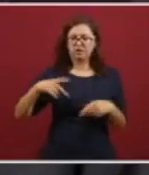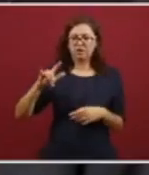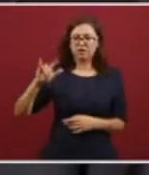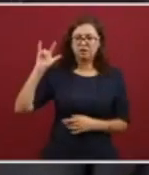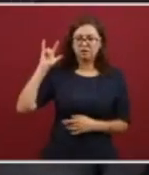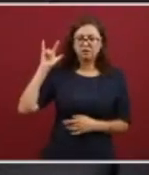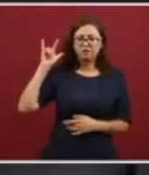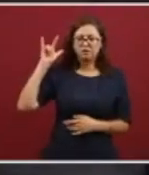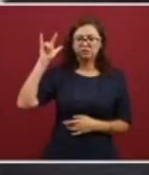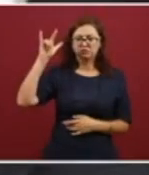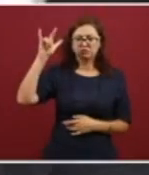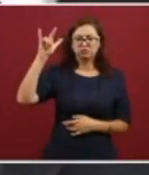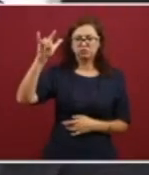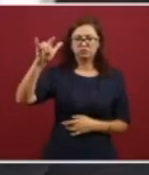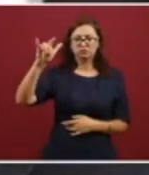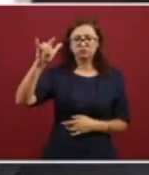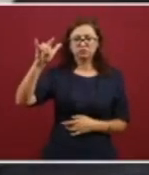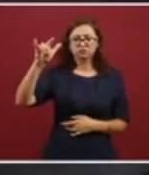en